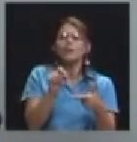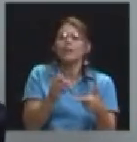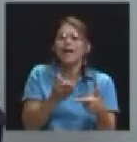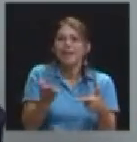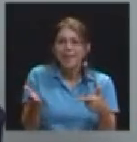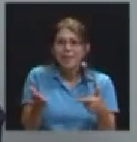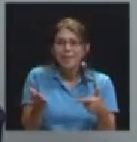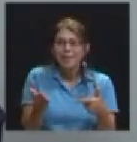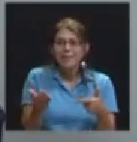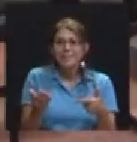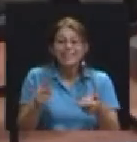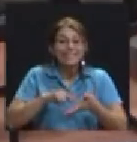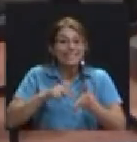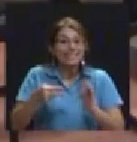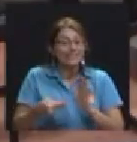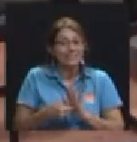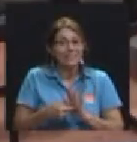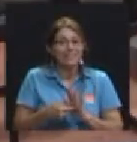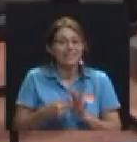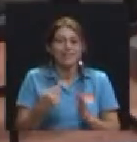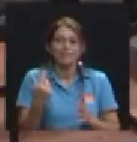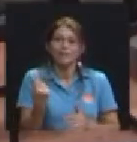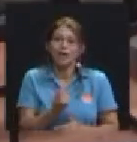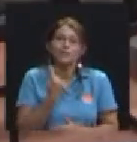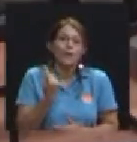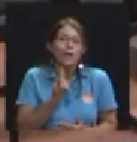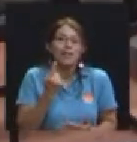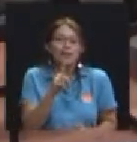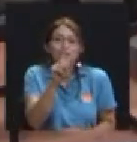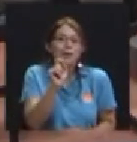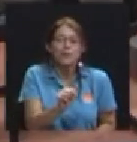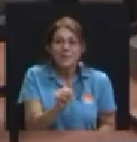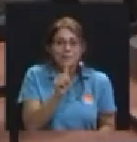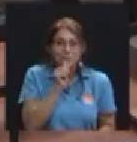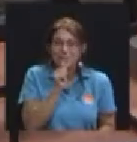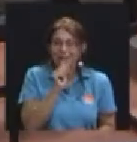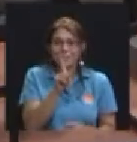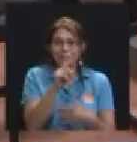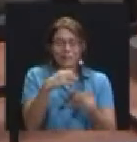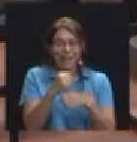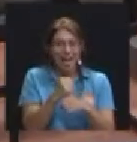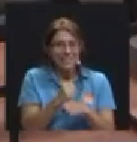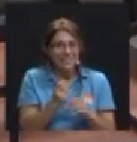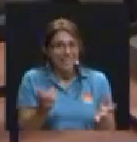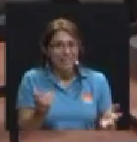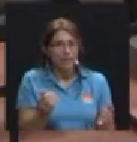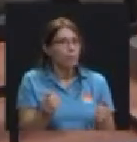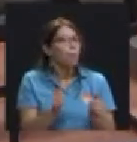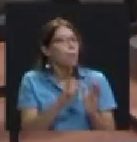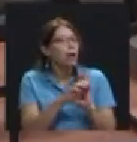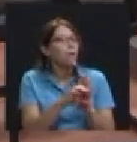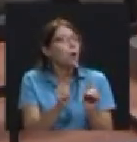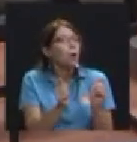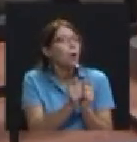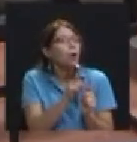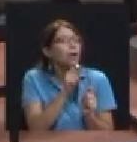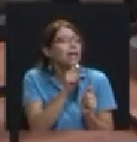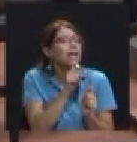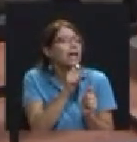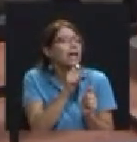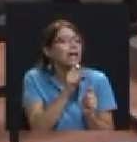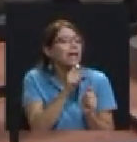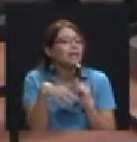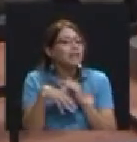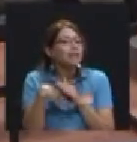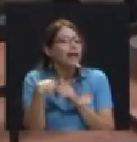las preguntas privadas ya esas son las únicas que no. Sí. ¿Con quién está saliendo la vecina de la par?